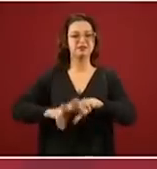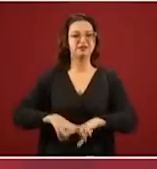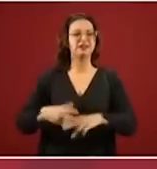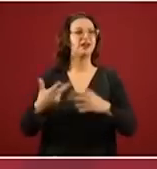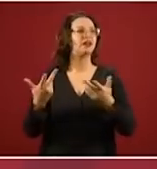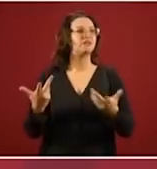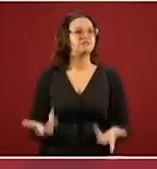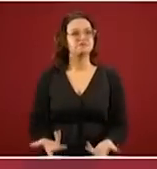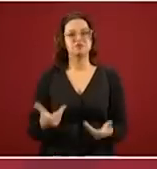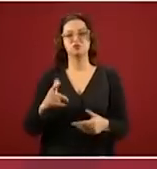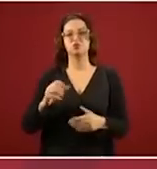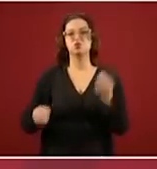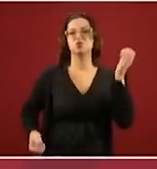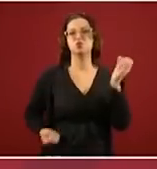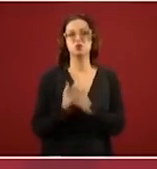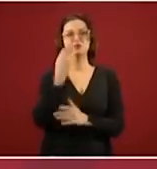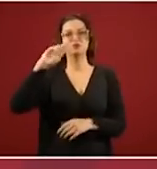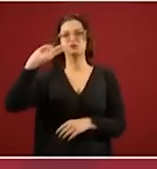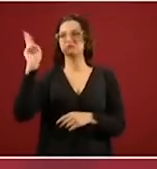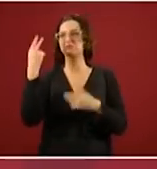este universidades